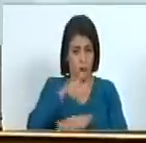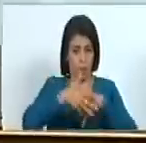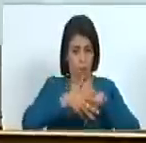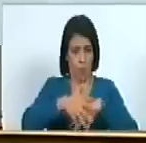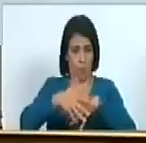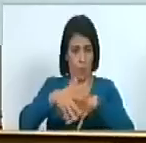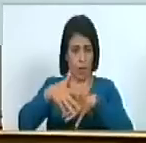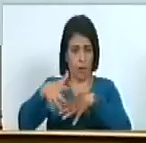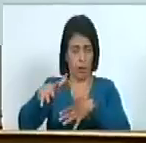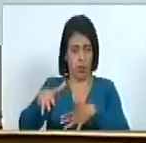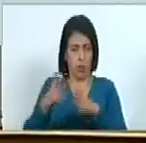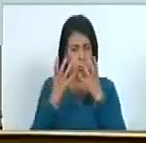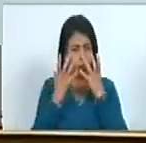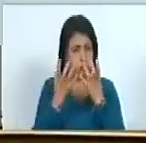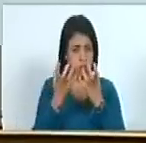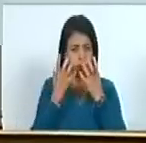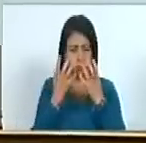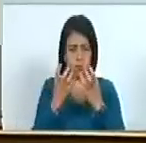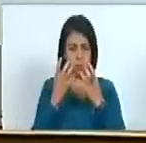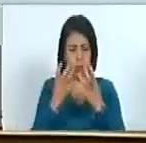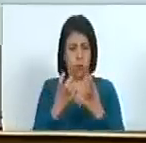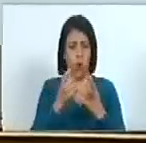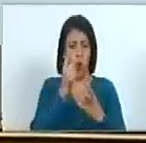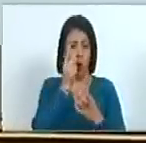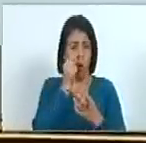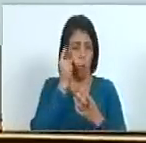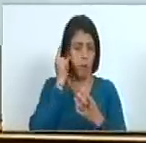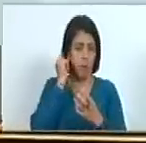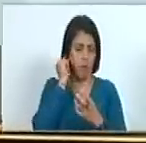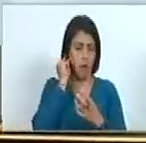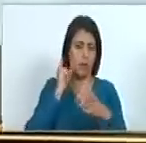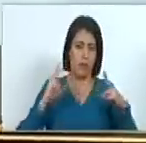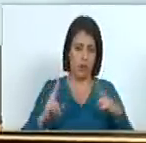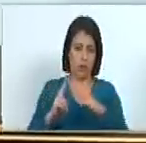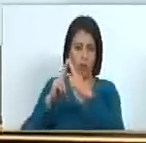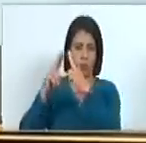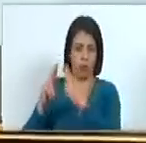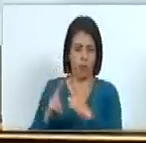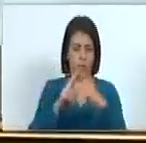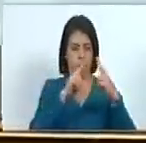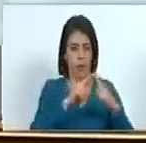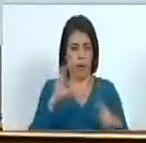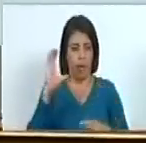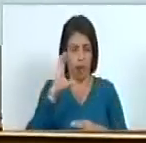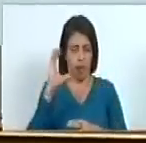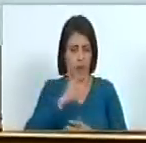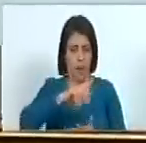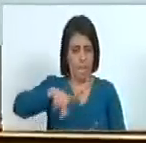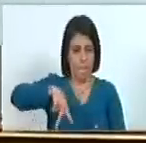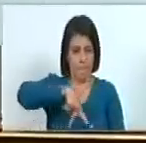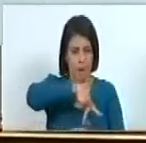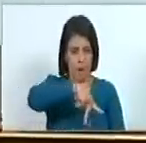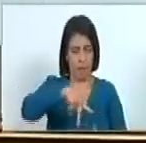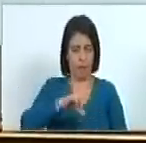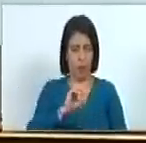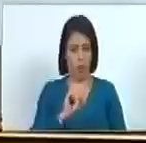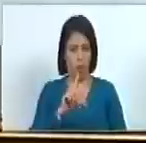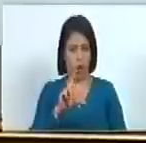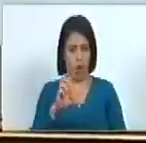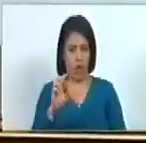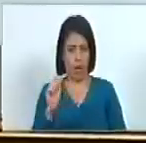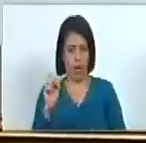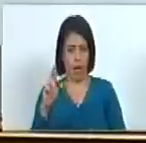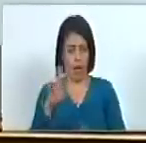con miles, decenas de miles, cientos de miles de hombres y mujeres que nos encontramos en Caracas, ahí en la Plaza Olearia, en una tremenda movilización.